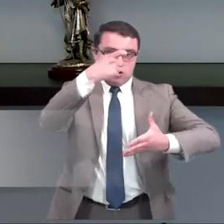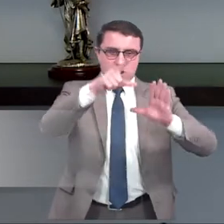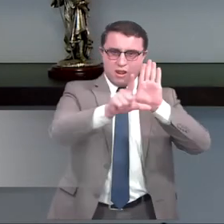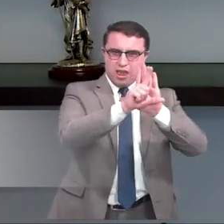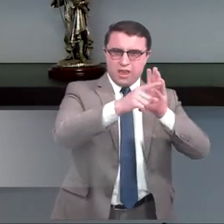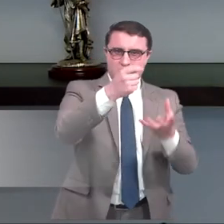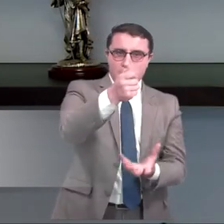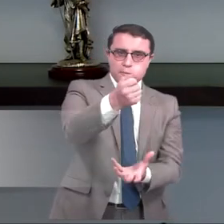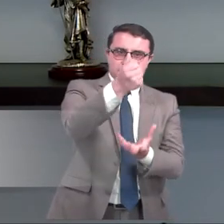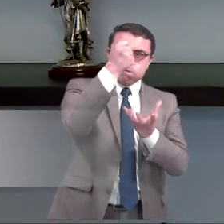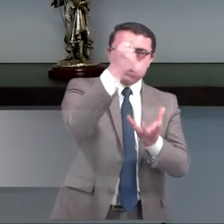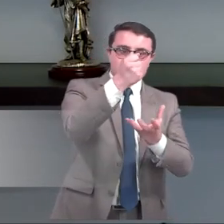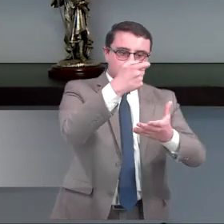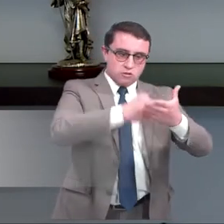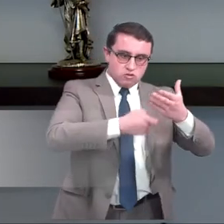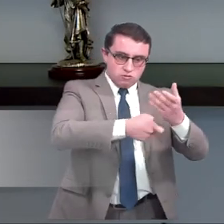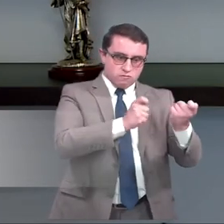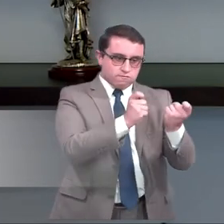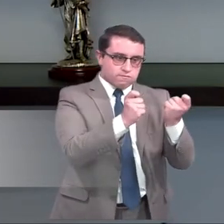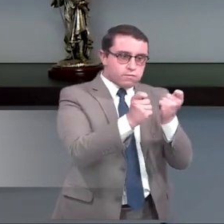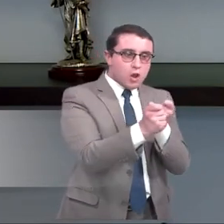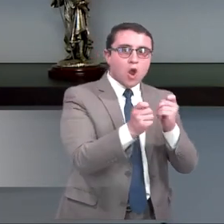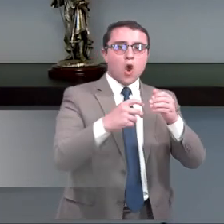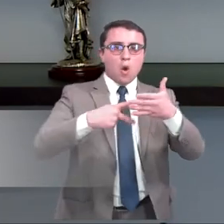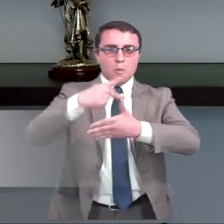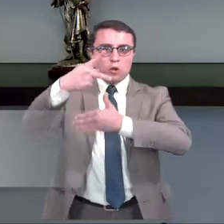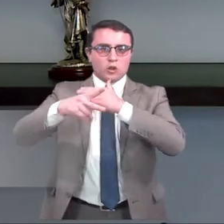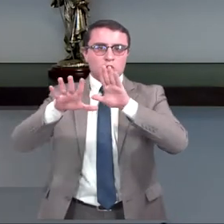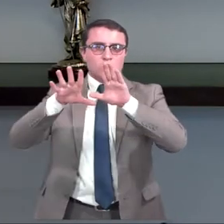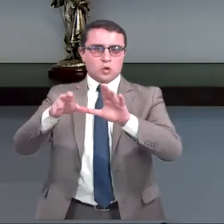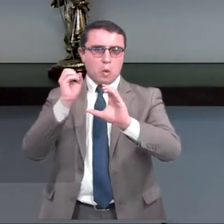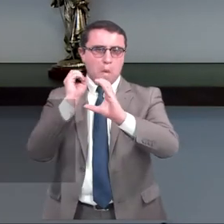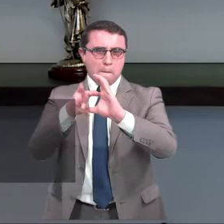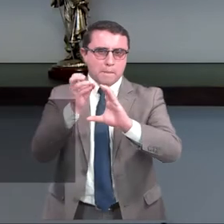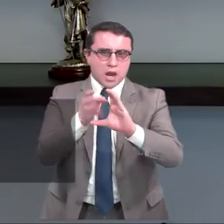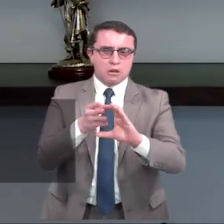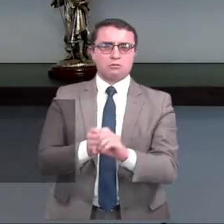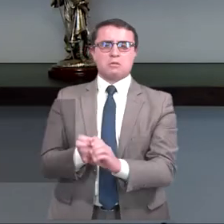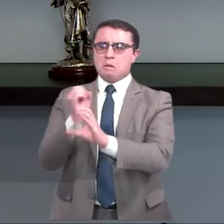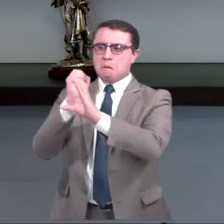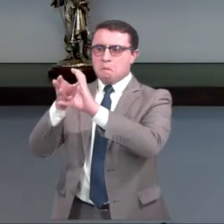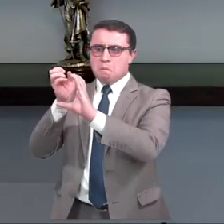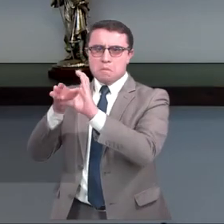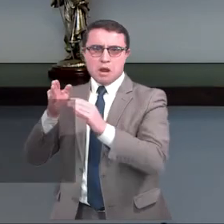tributarias, proyectos de sistemas financieros, Banco de la República,